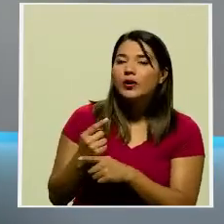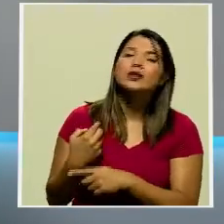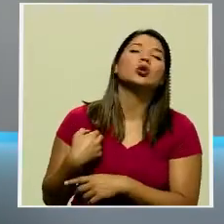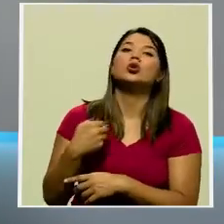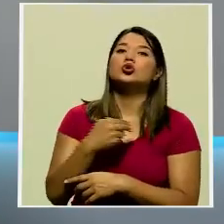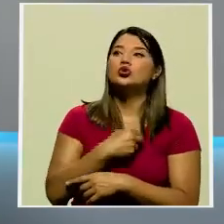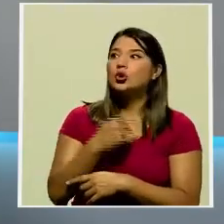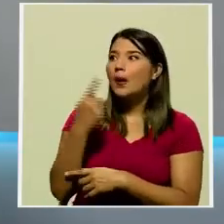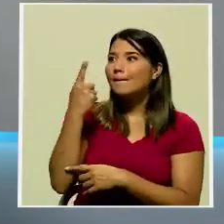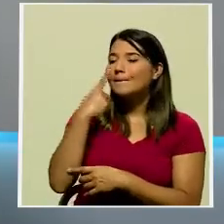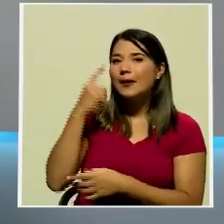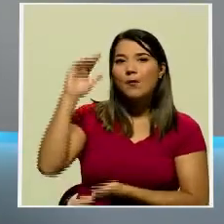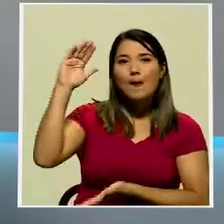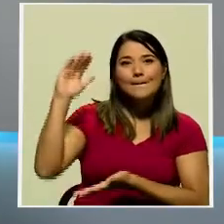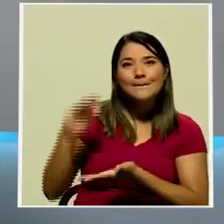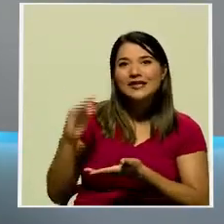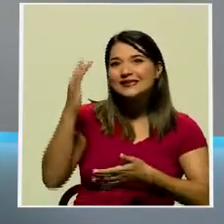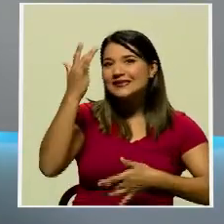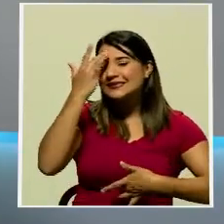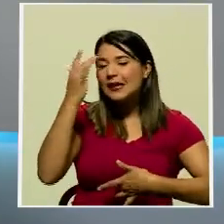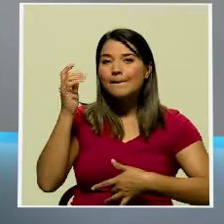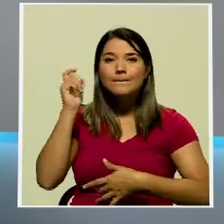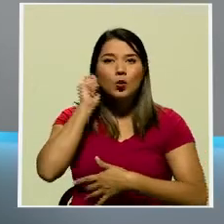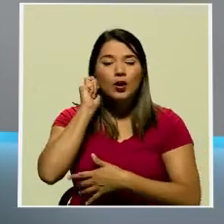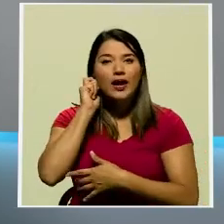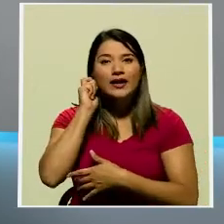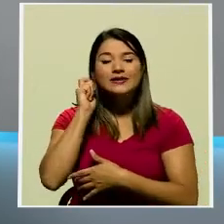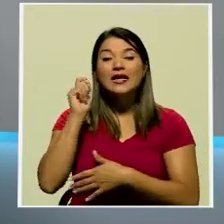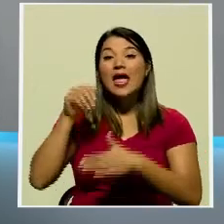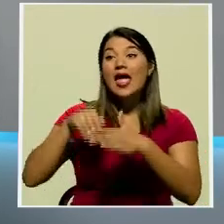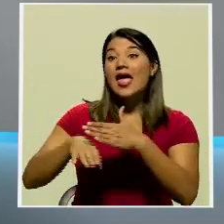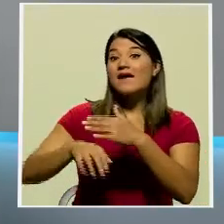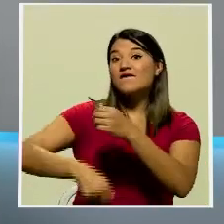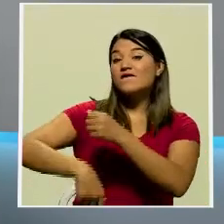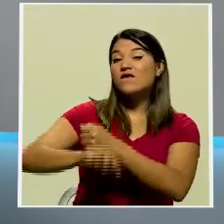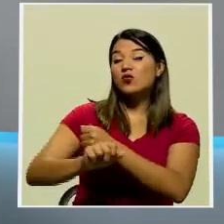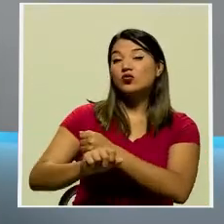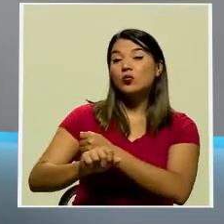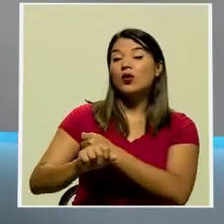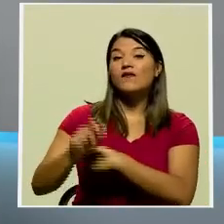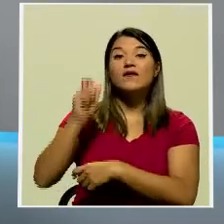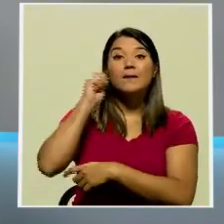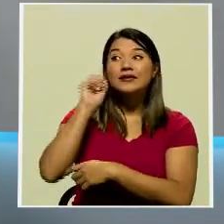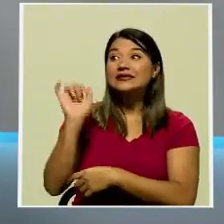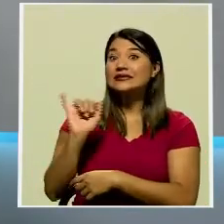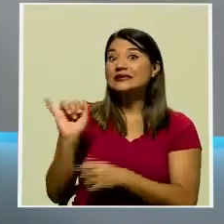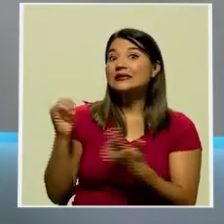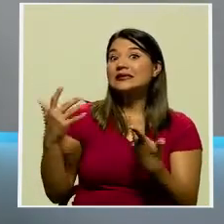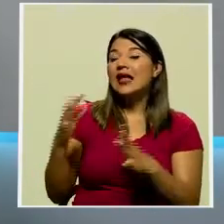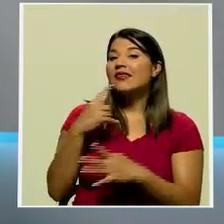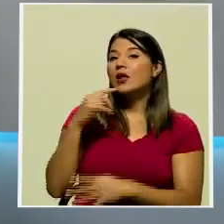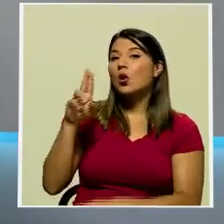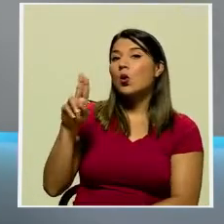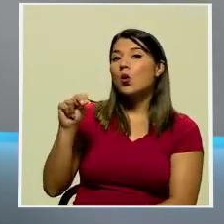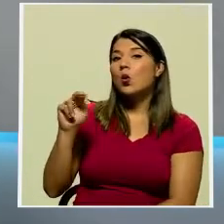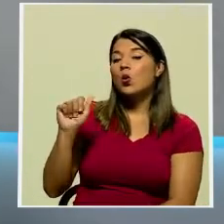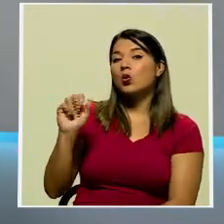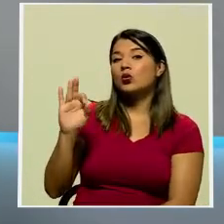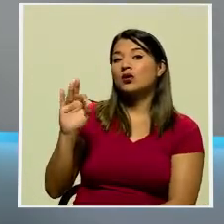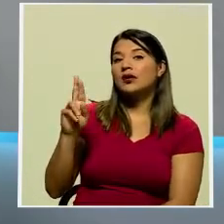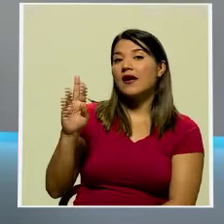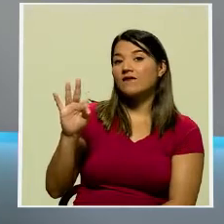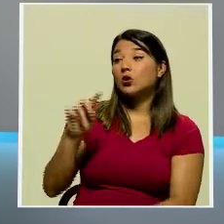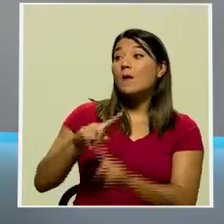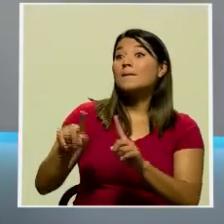menos casos, se han dado, pero muy aislados los casos en el fútbol femenina, ya lo ha dicho bien la UNAFUT, pero bueno, de eso vamos a hablar apenas termine